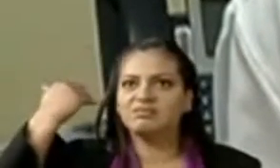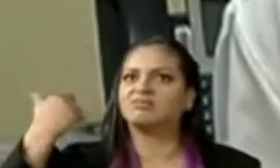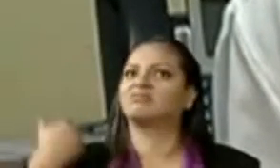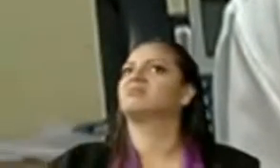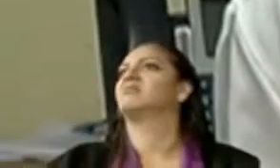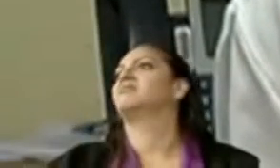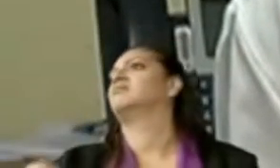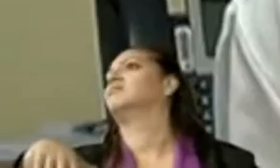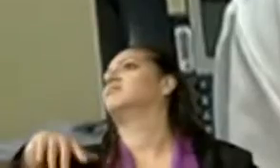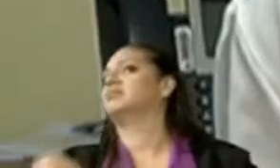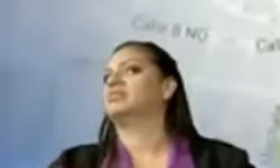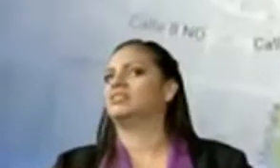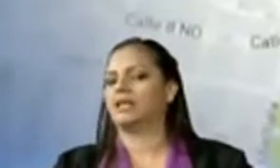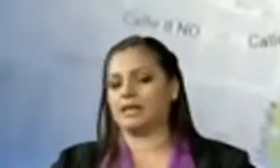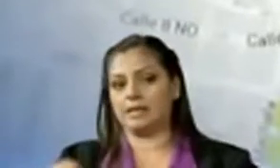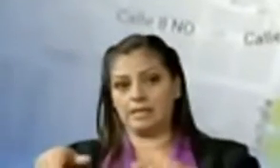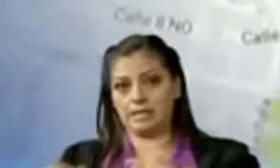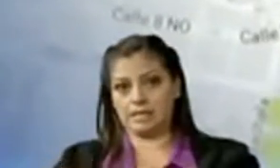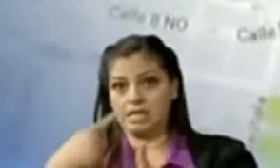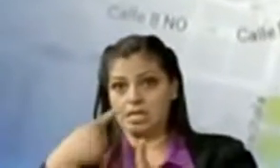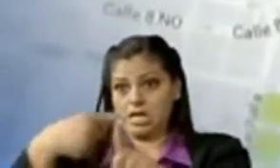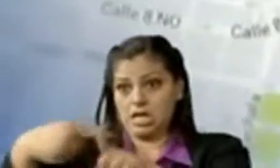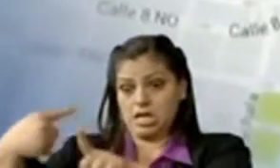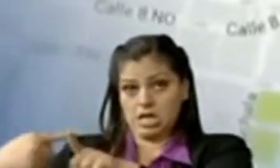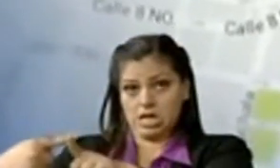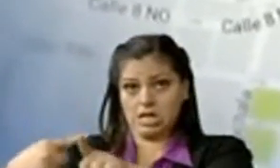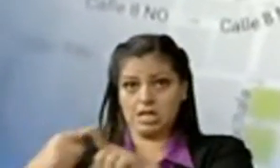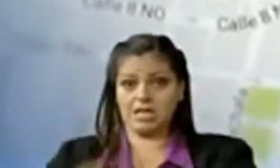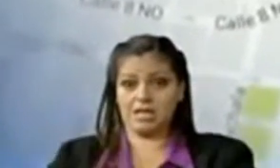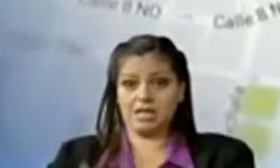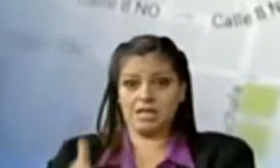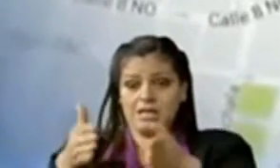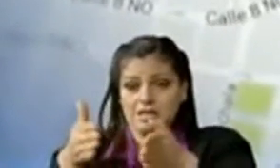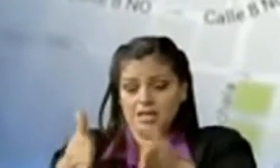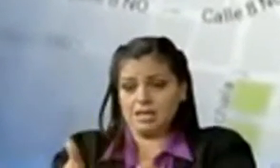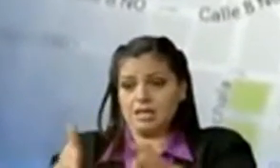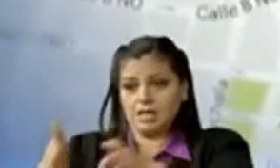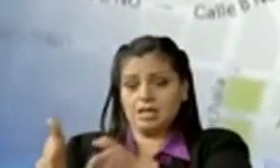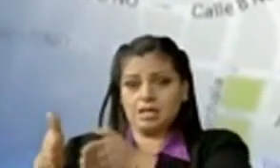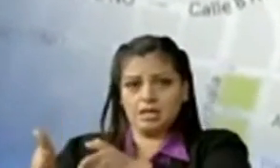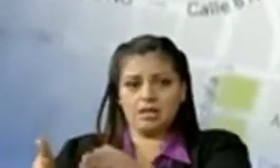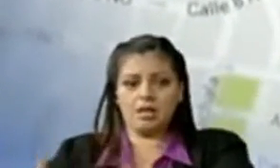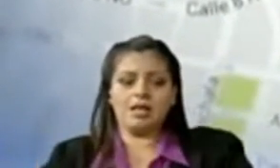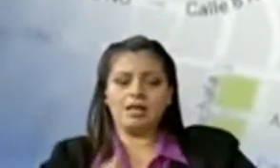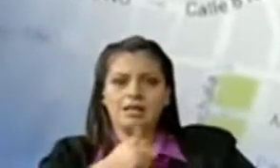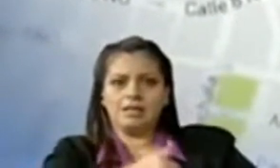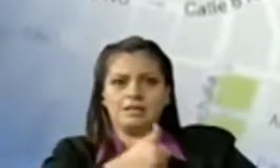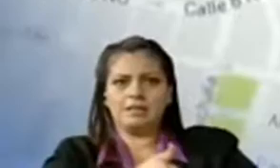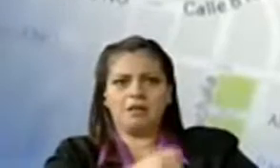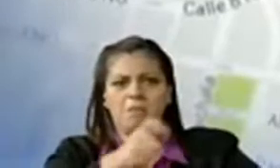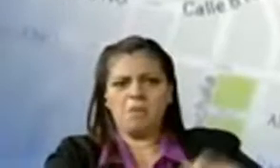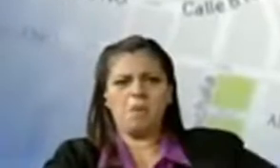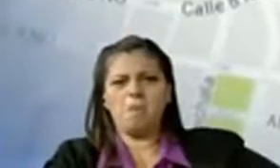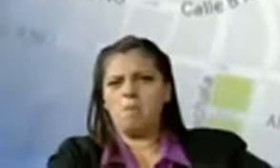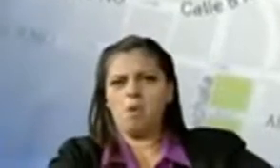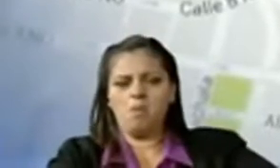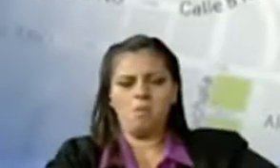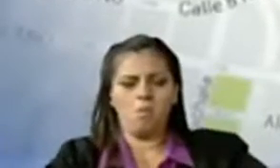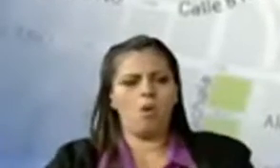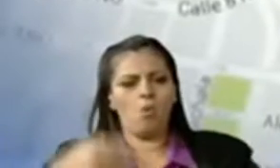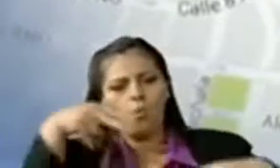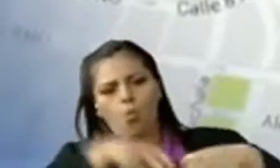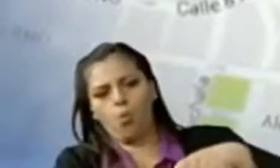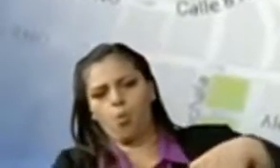al lado del Cementerio Protestante estaba la morgue. O sea, es completo el sitio, la verdad. No le falta nada para llamarse la calle del dolor. Tiene cementerios,